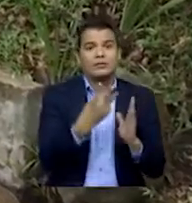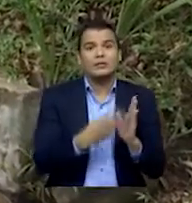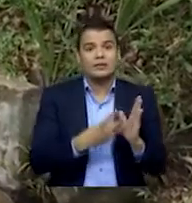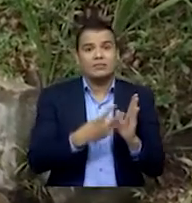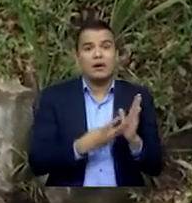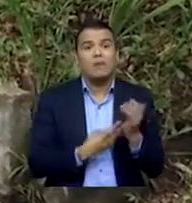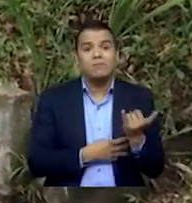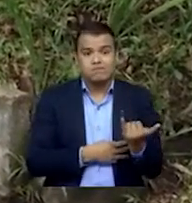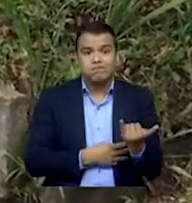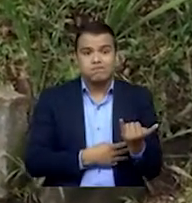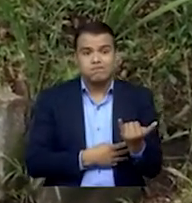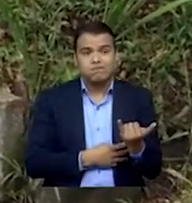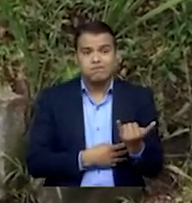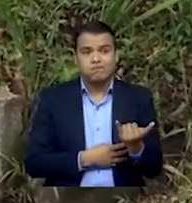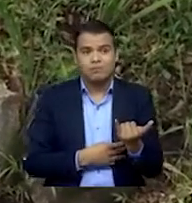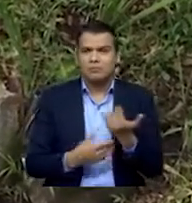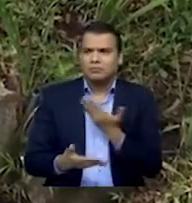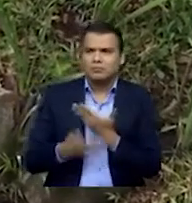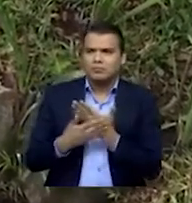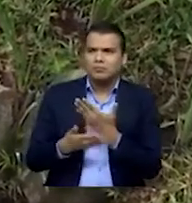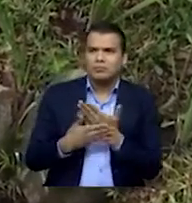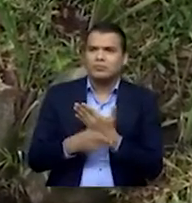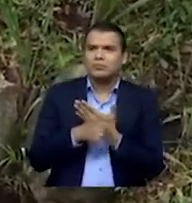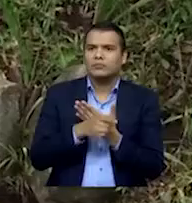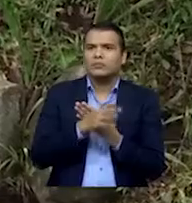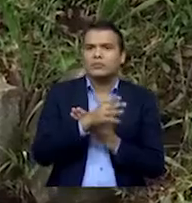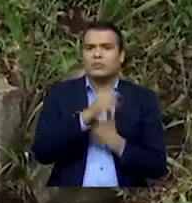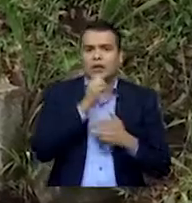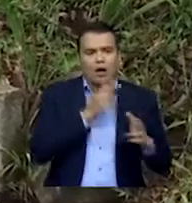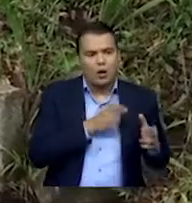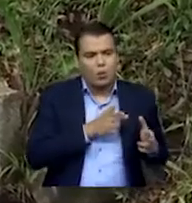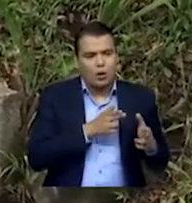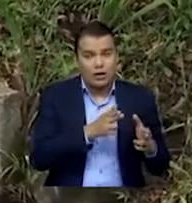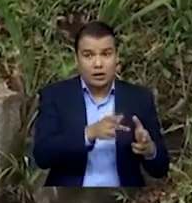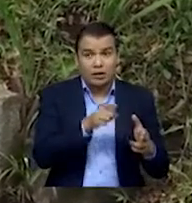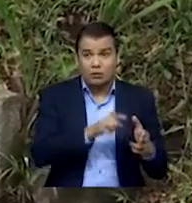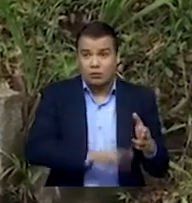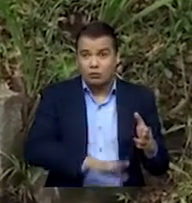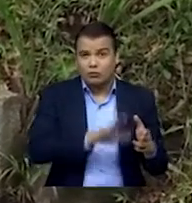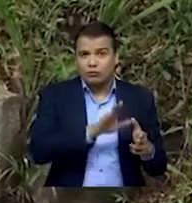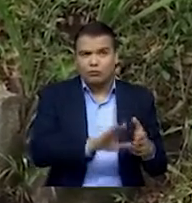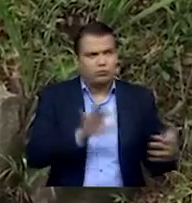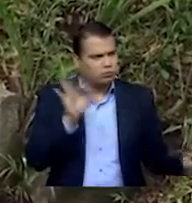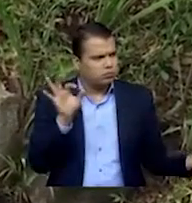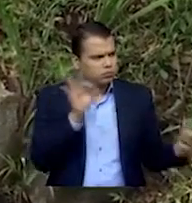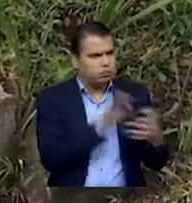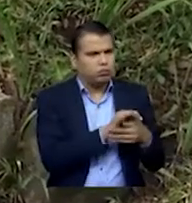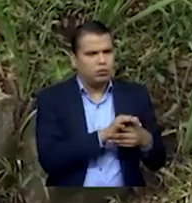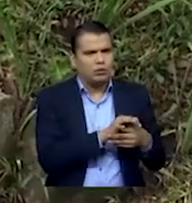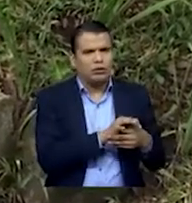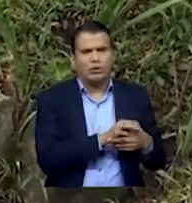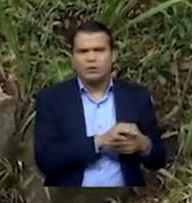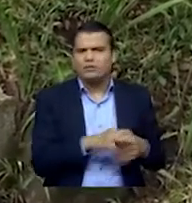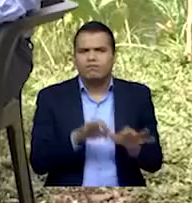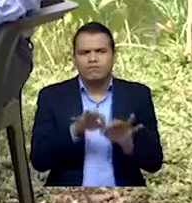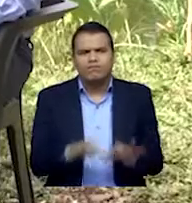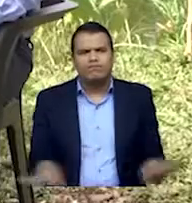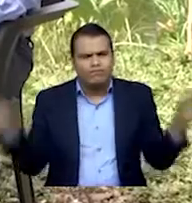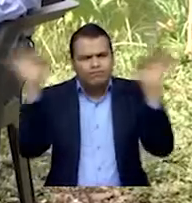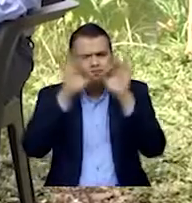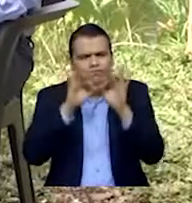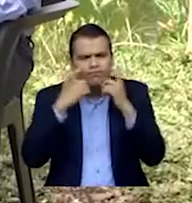hacía a nuestro el agua que eso que usted menciona de la conexión hidráulica que por qué es tan importante para exprimir al director es